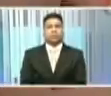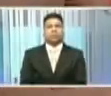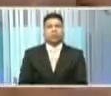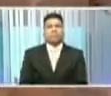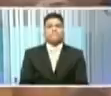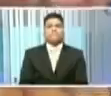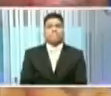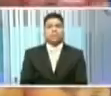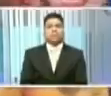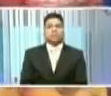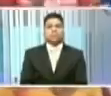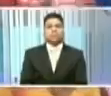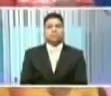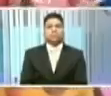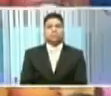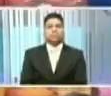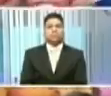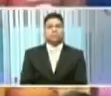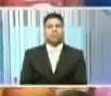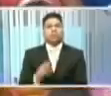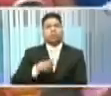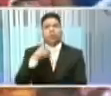Yo lo dije el martes pasado.